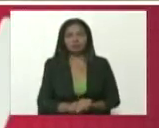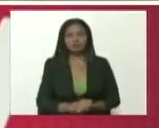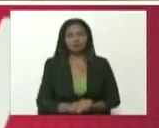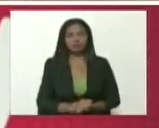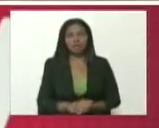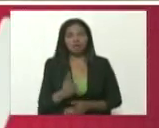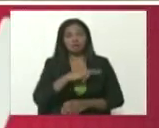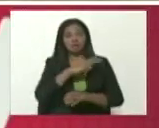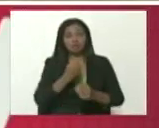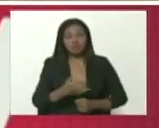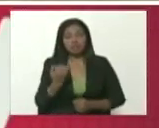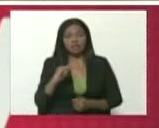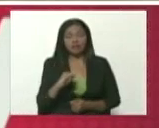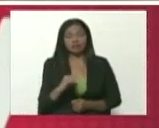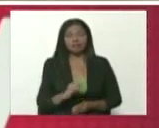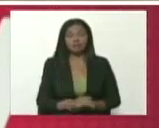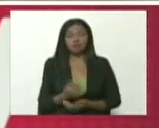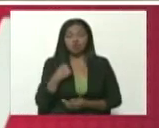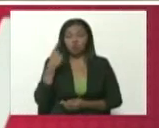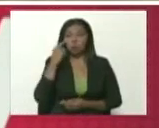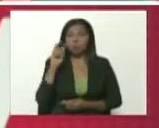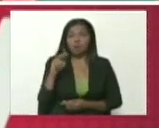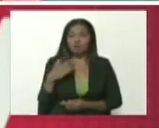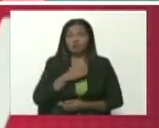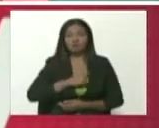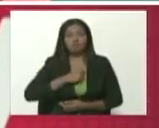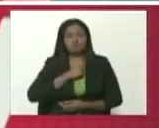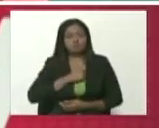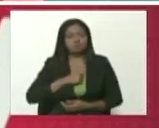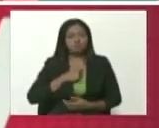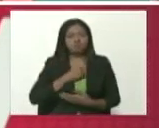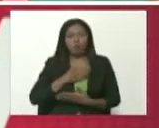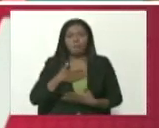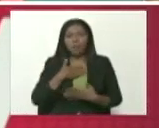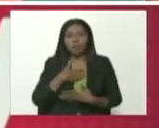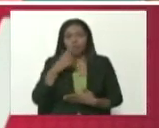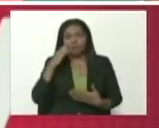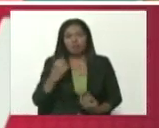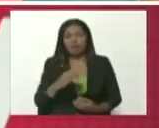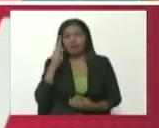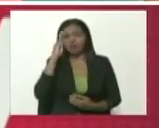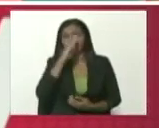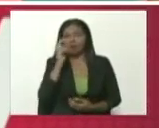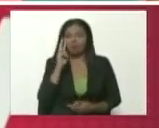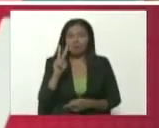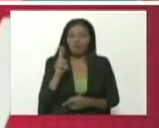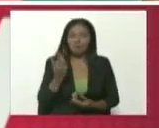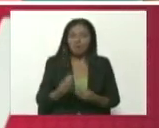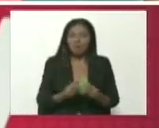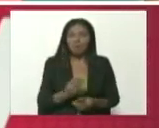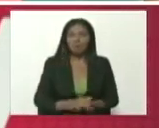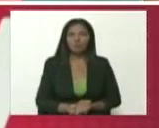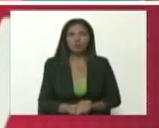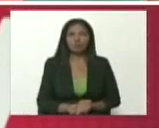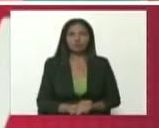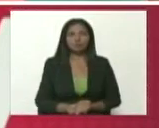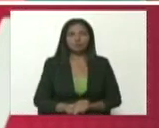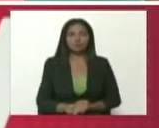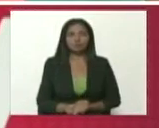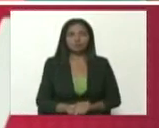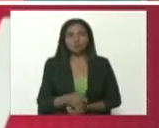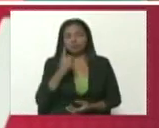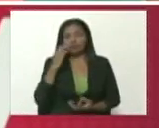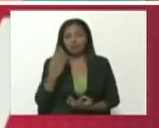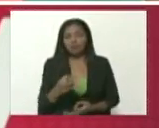qué fuerza. Bueno, no, aquí lo que queda es conmovido. Diosdado, Amelias, León Heredia,